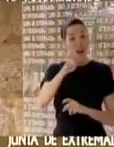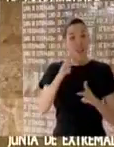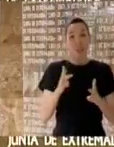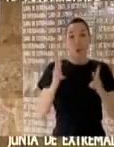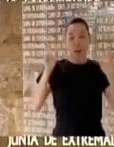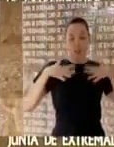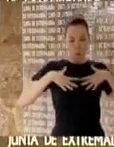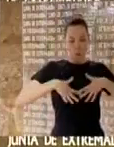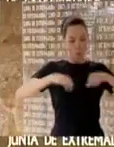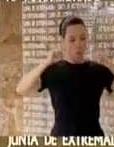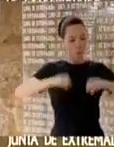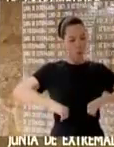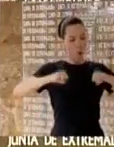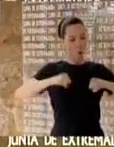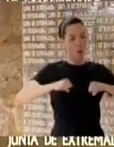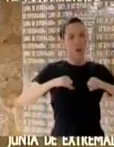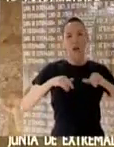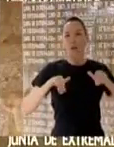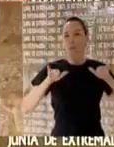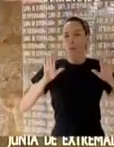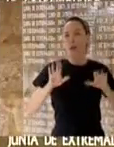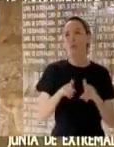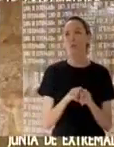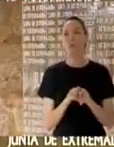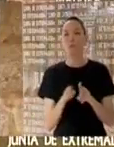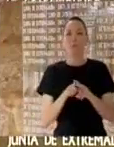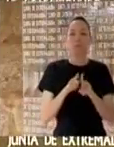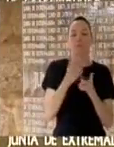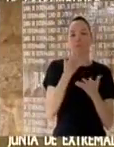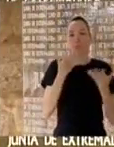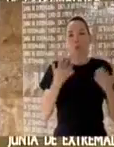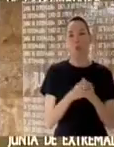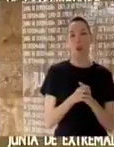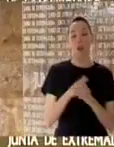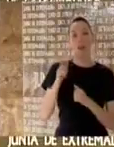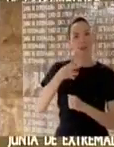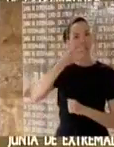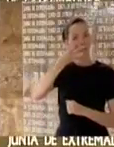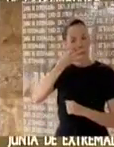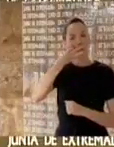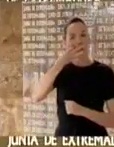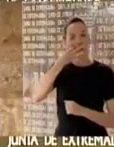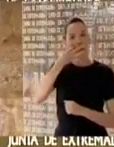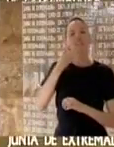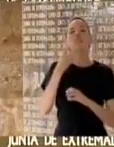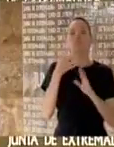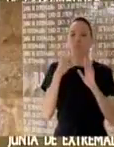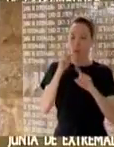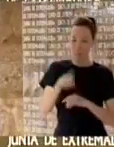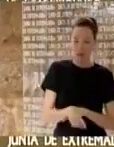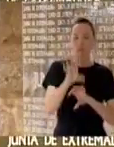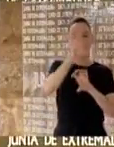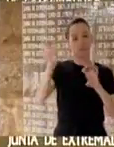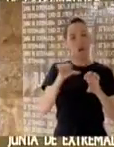la democracia, si no hubiera sido, digamos, hecho una realidad el autonomismo y el